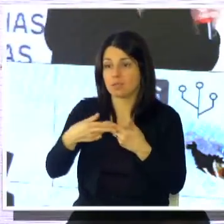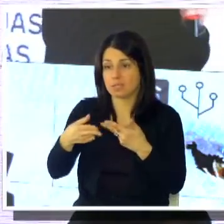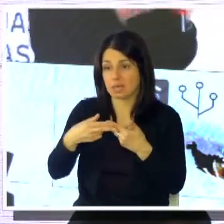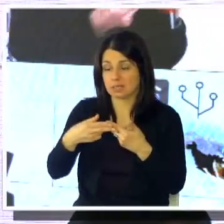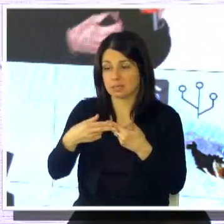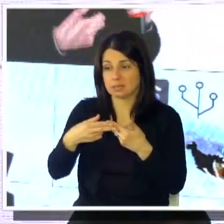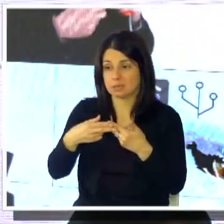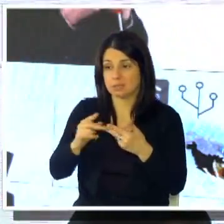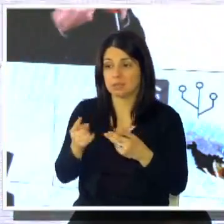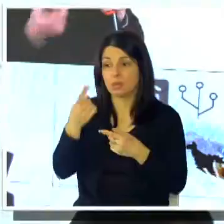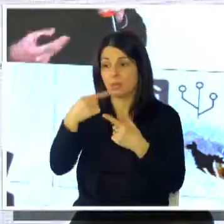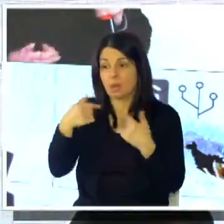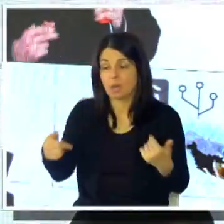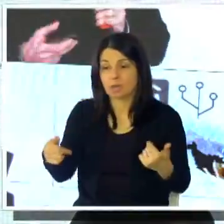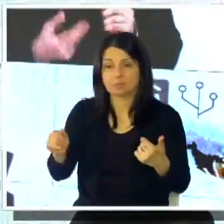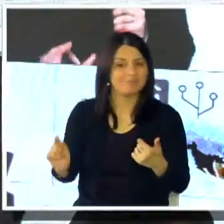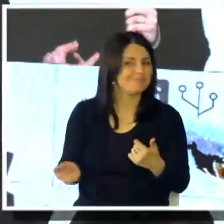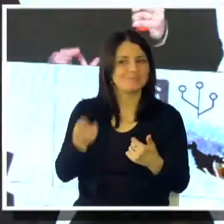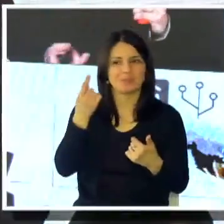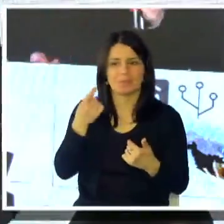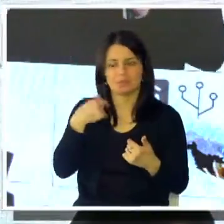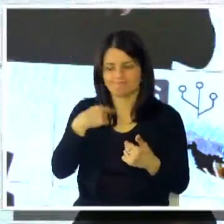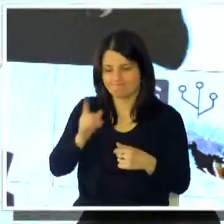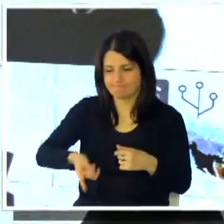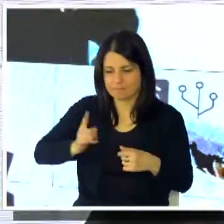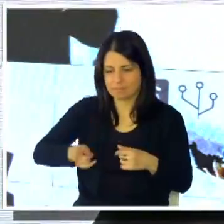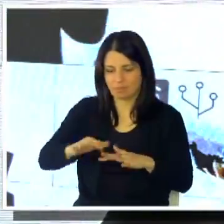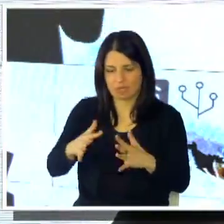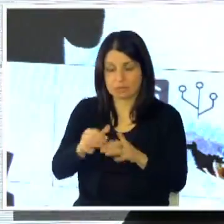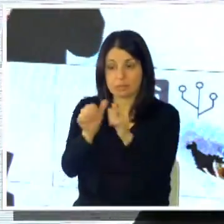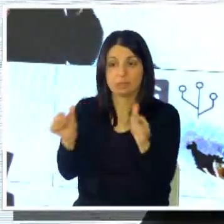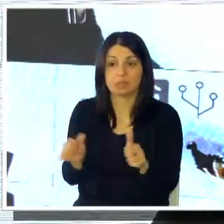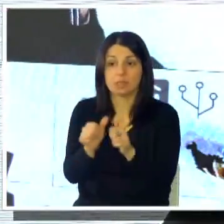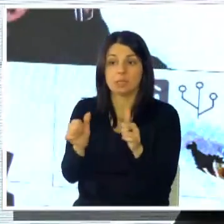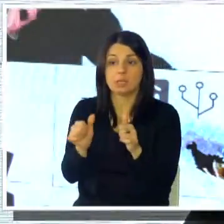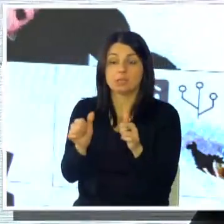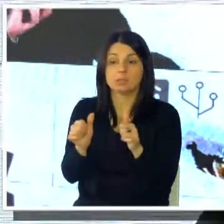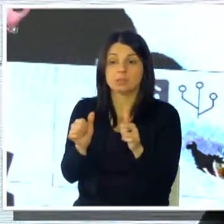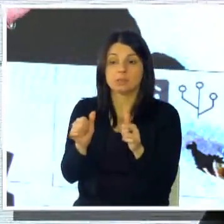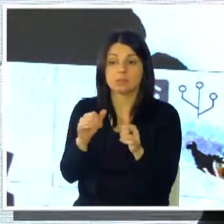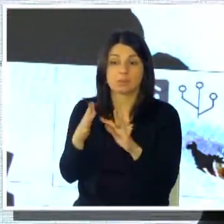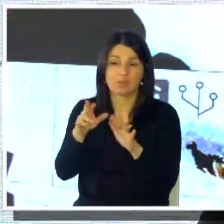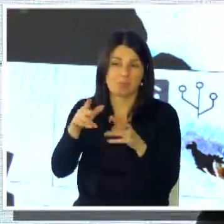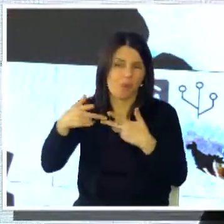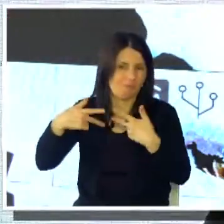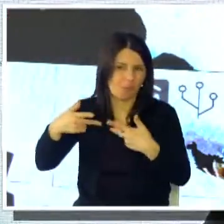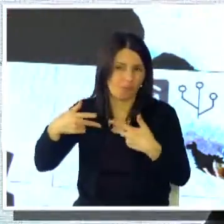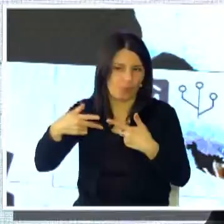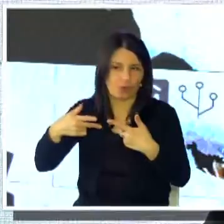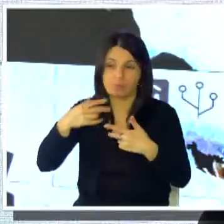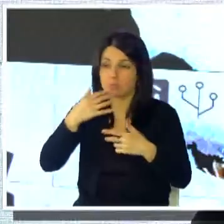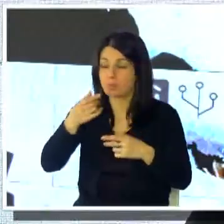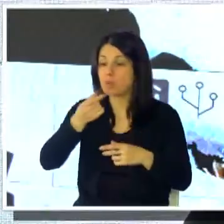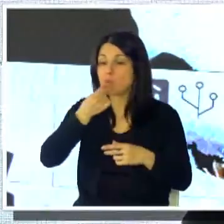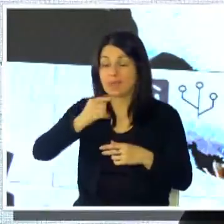cosas que primero fuimos definiendo es el hecho de que es como en el caso del fútbol, el